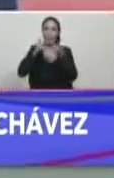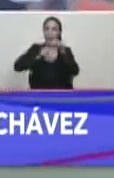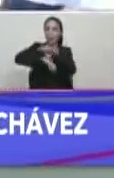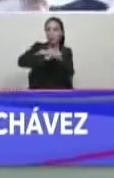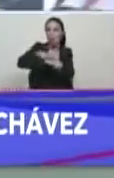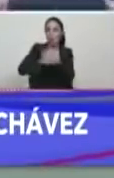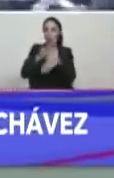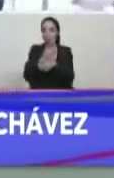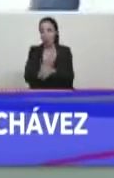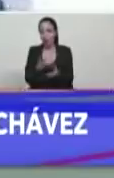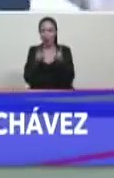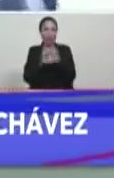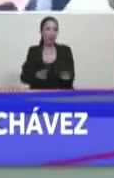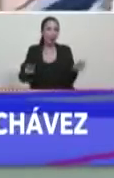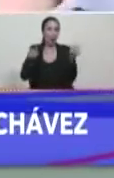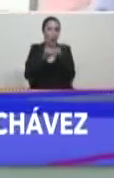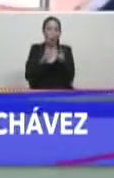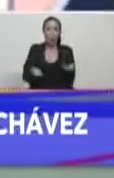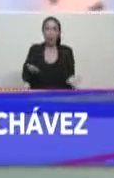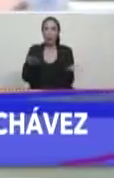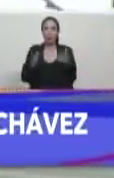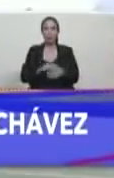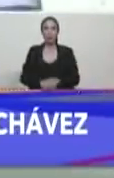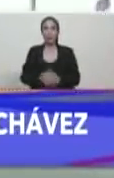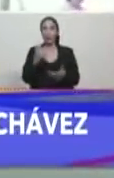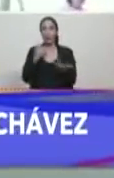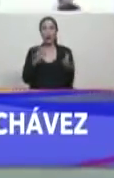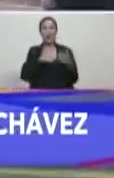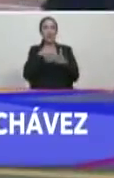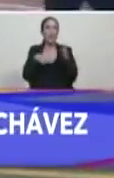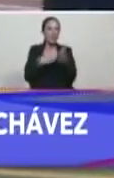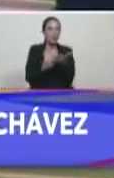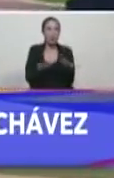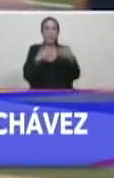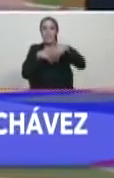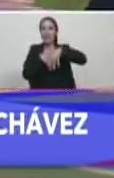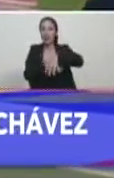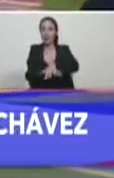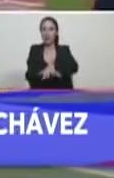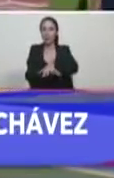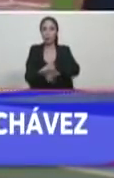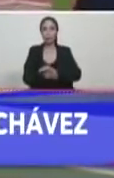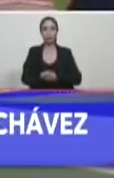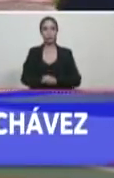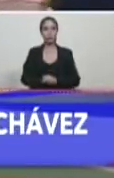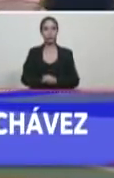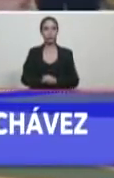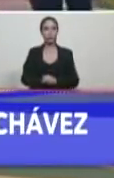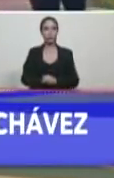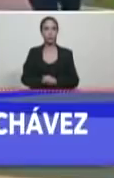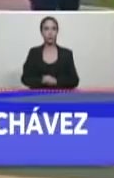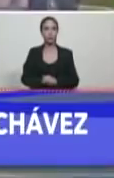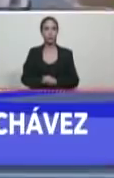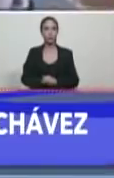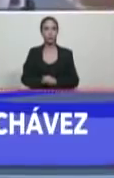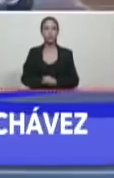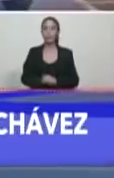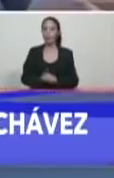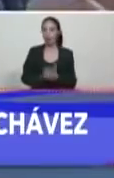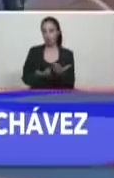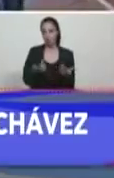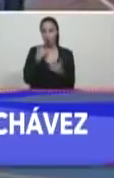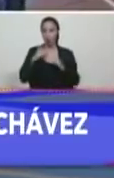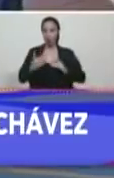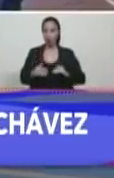los valores, para fortalecer la integración. Esta obra consta de